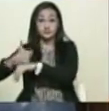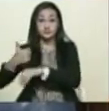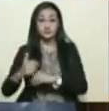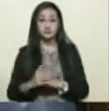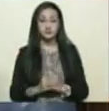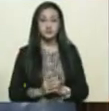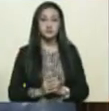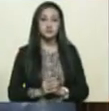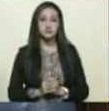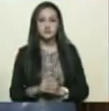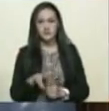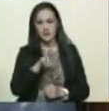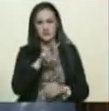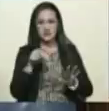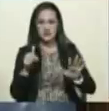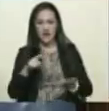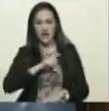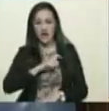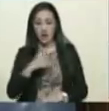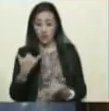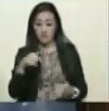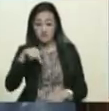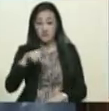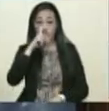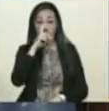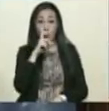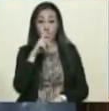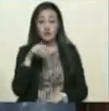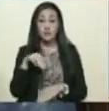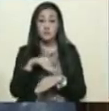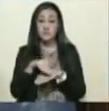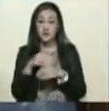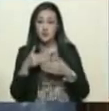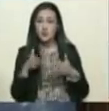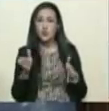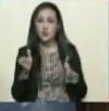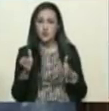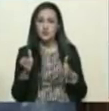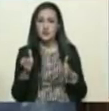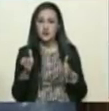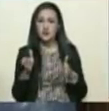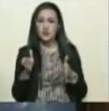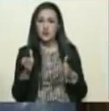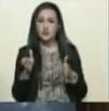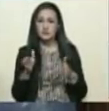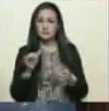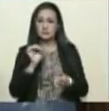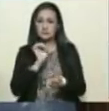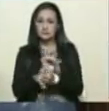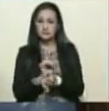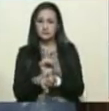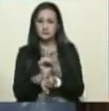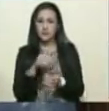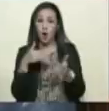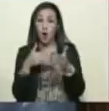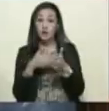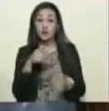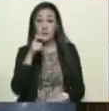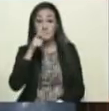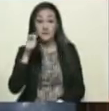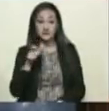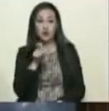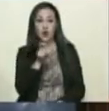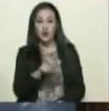el 26 de enero de este año el ministerio público había solicitado medidas cautelares contra estos ciudadanos antes mencionados